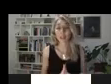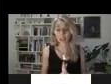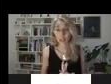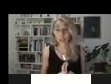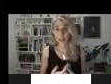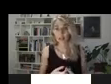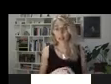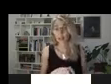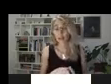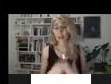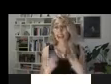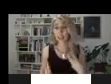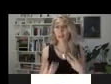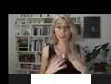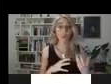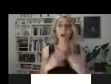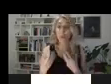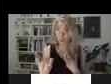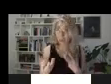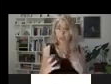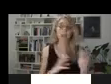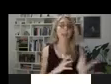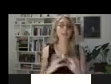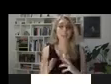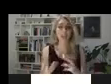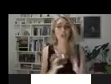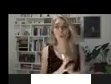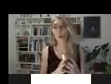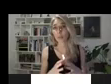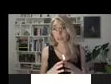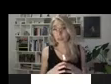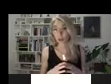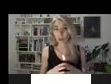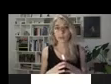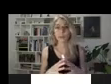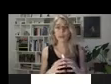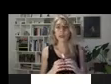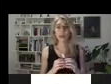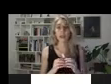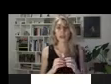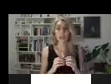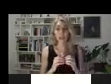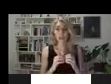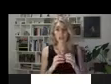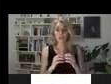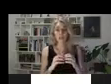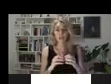una estrategia de financiamiento más compleja y hay que pensarlo de modo mixto, ¿no?